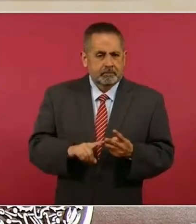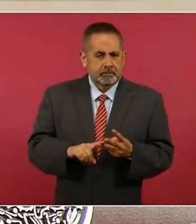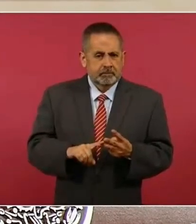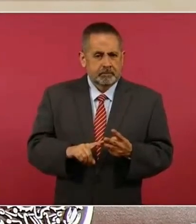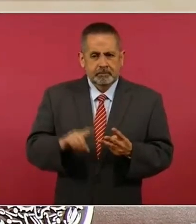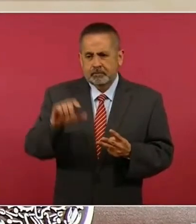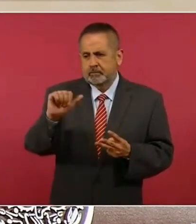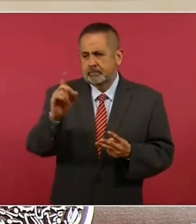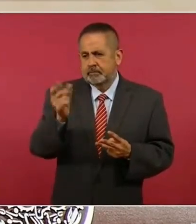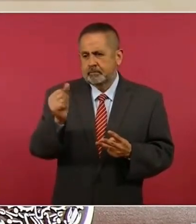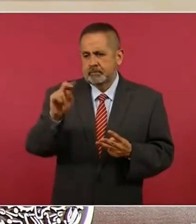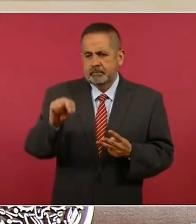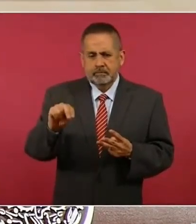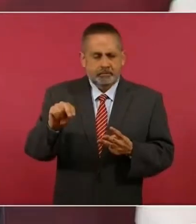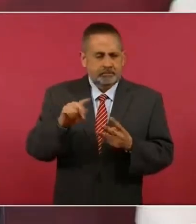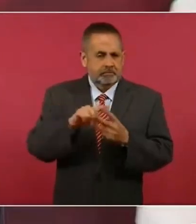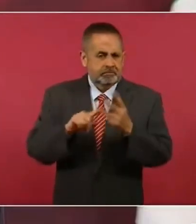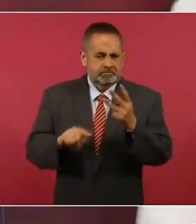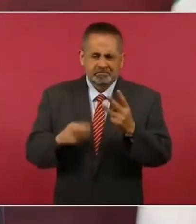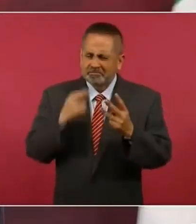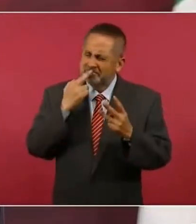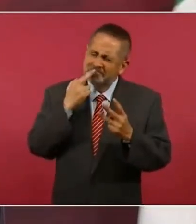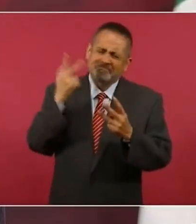Adán Augusto López Hernández,